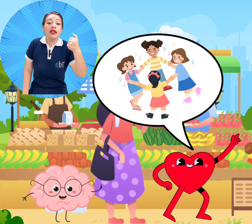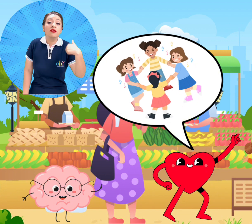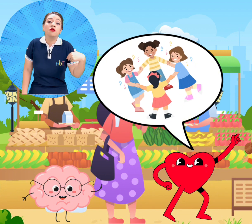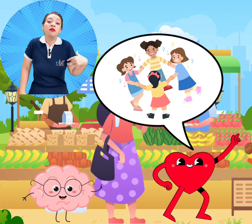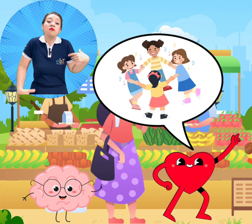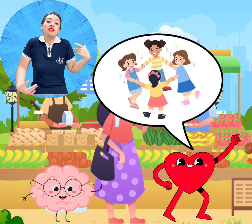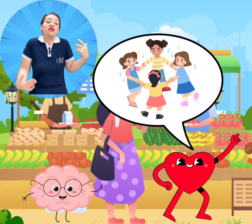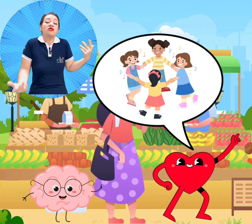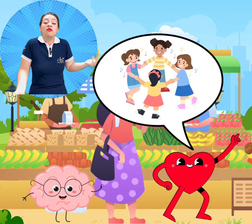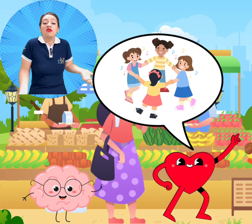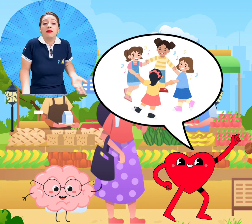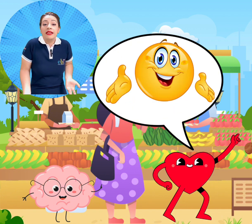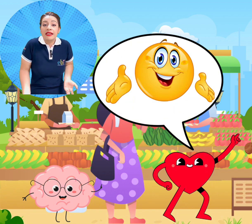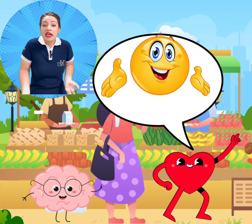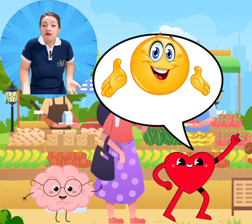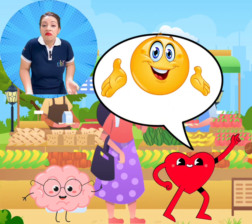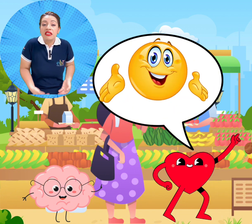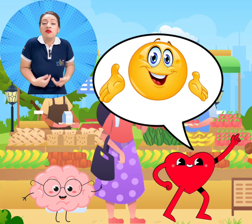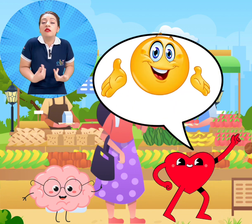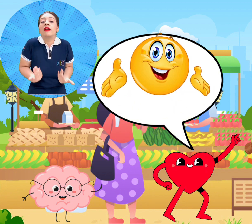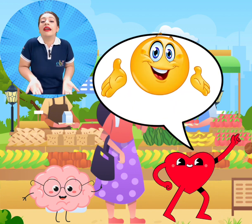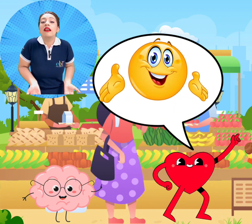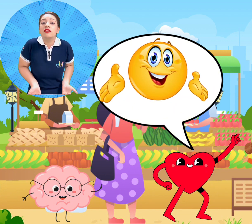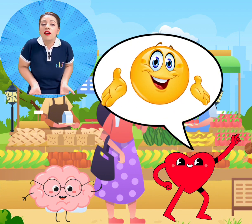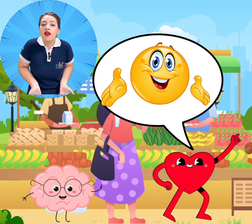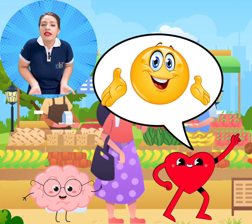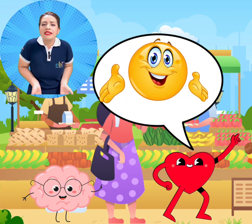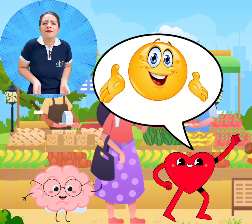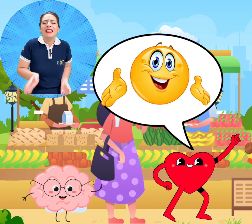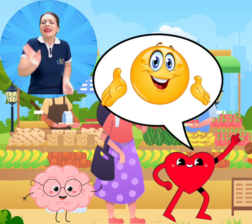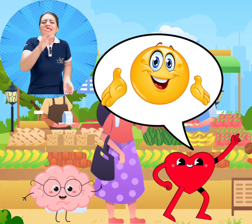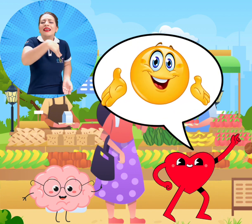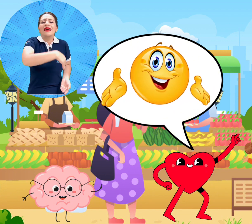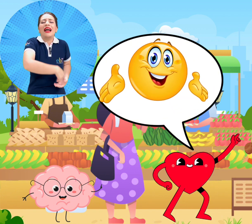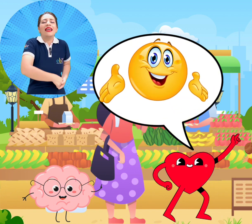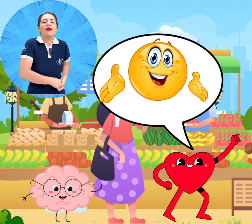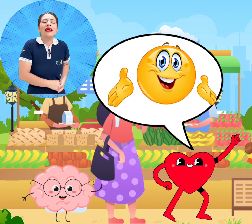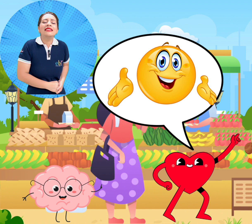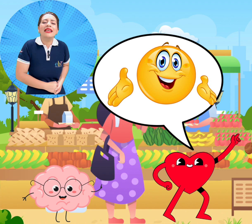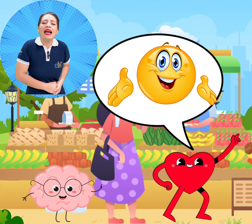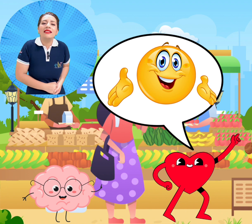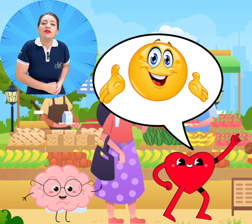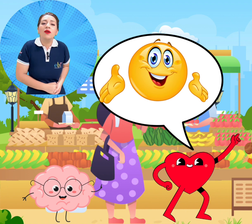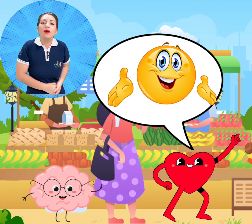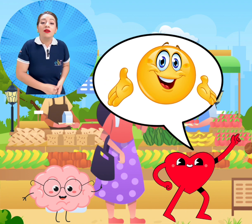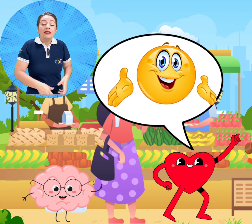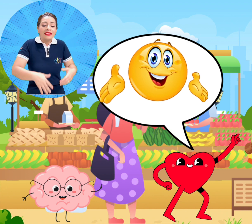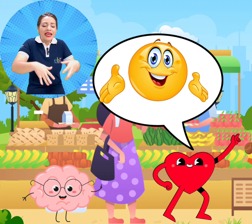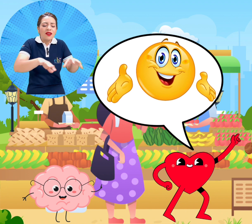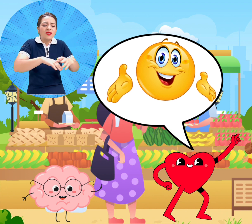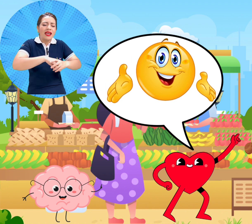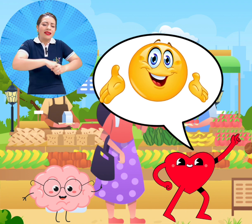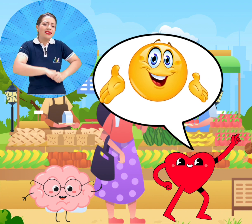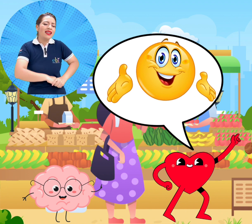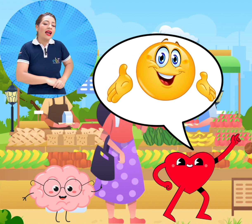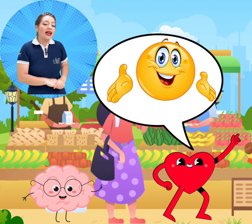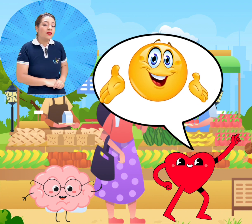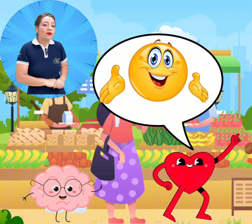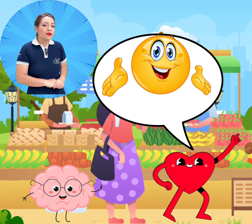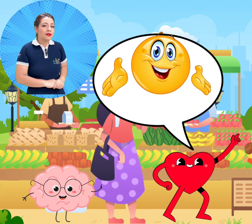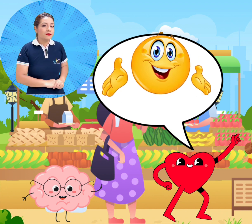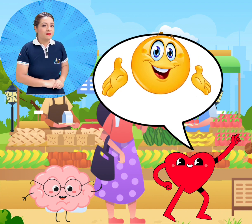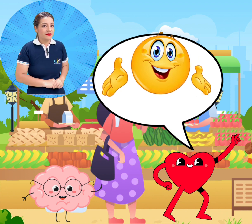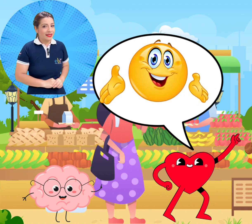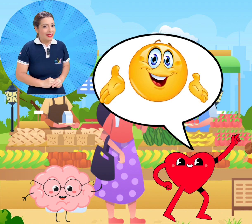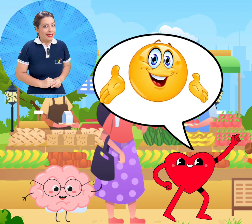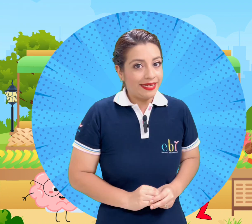Cuando lleguen tus primos, de todos modos los van a sacar. Entonces, ¿para qué los recoges? Ay, no hagas caso. Déjalos ahí